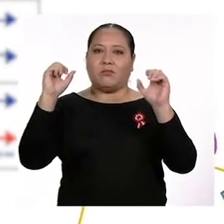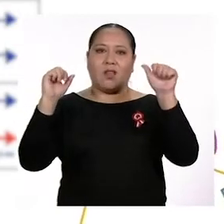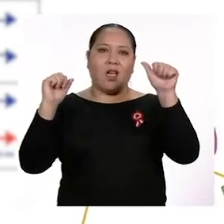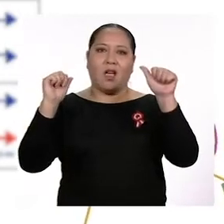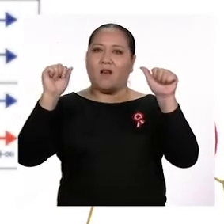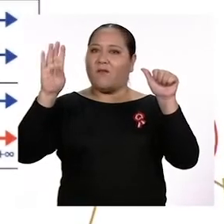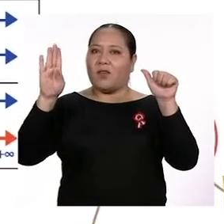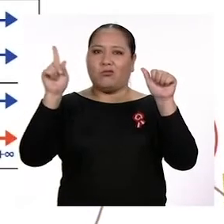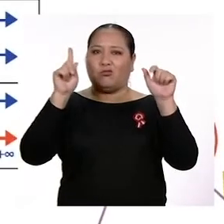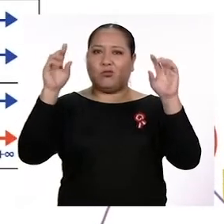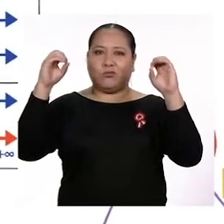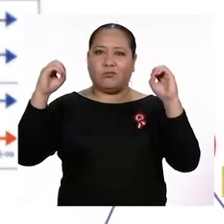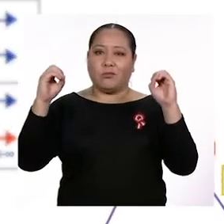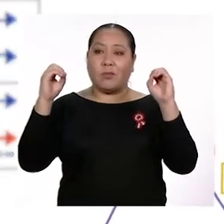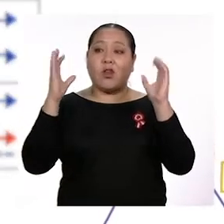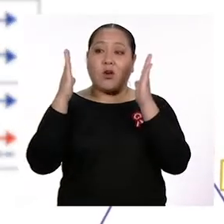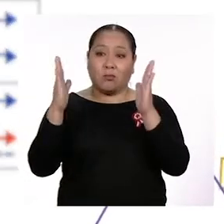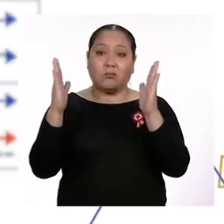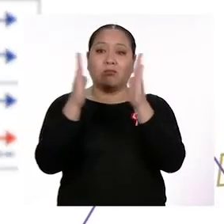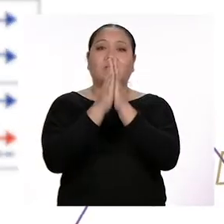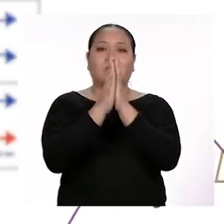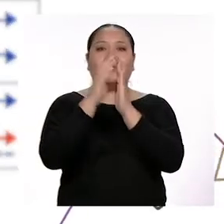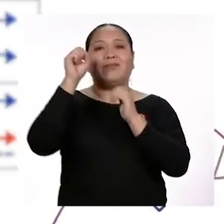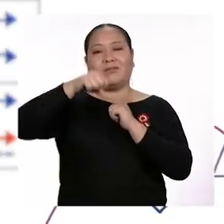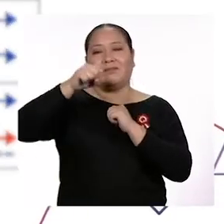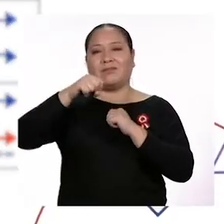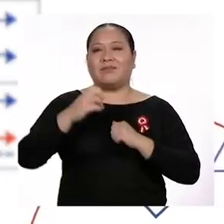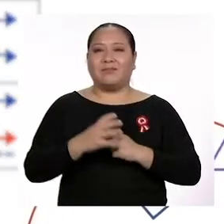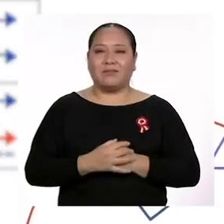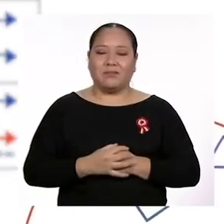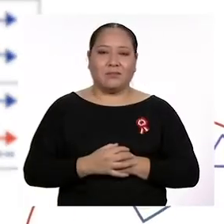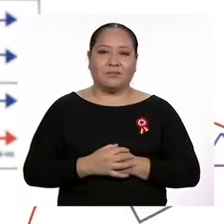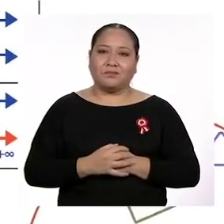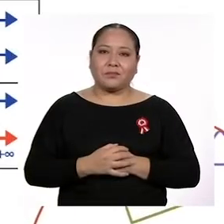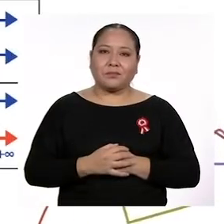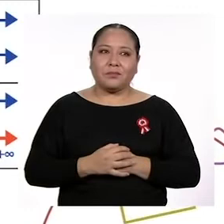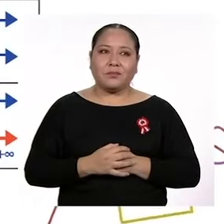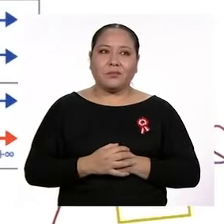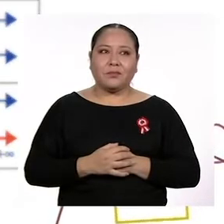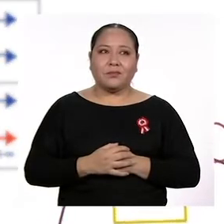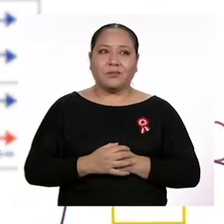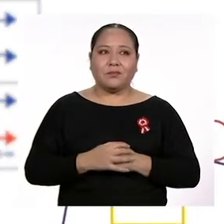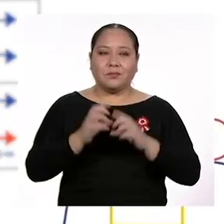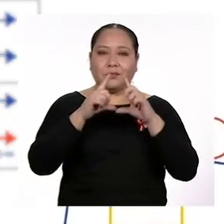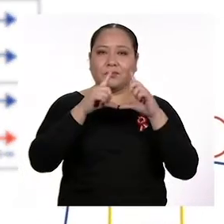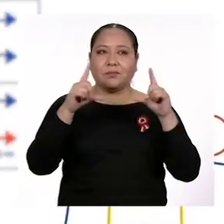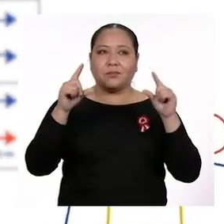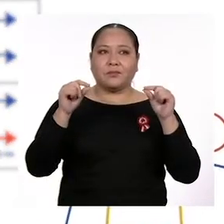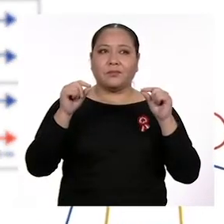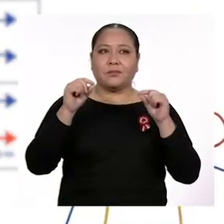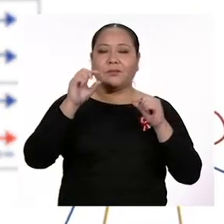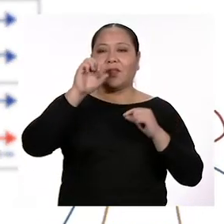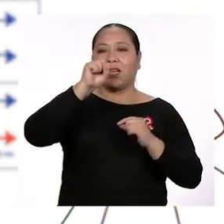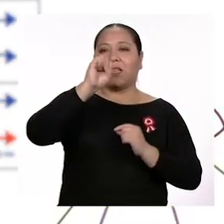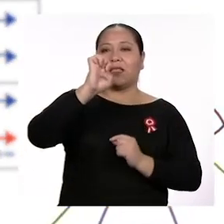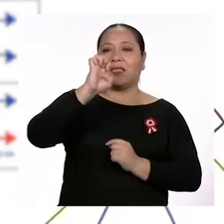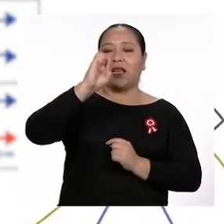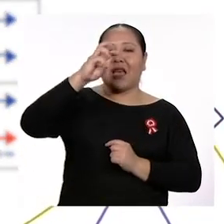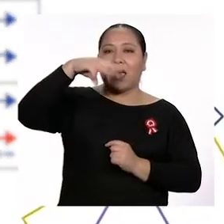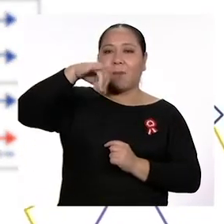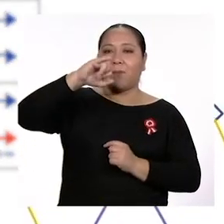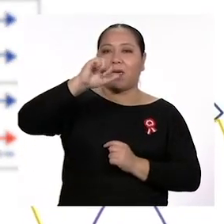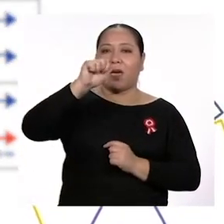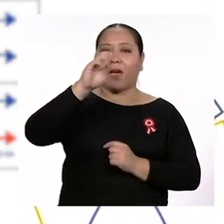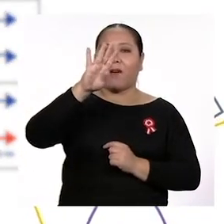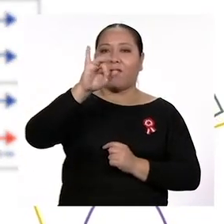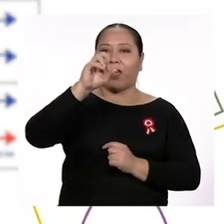y B, pero sí los valores comprendidos entre los extremos. Los intervalos semiabiertos, que